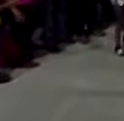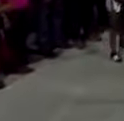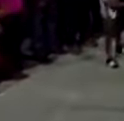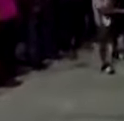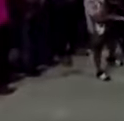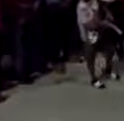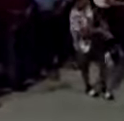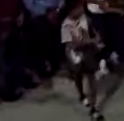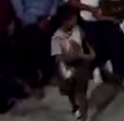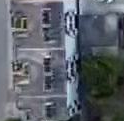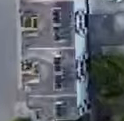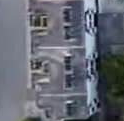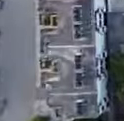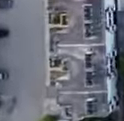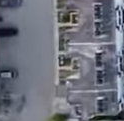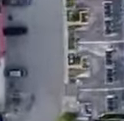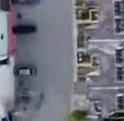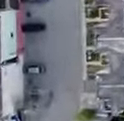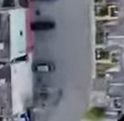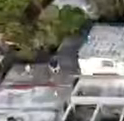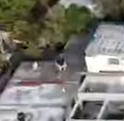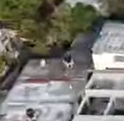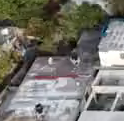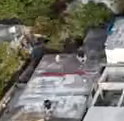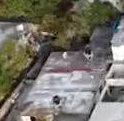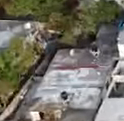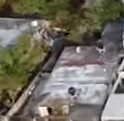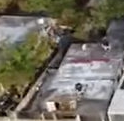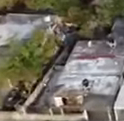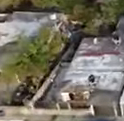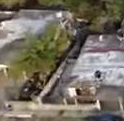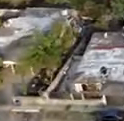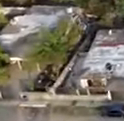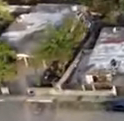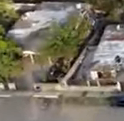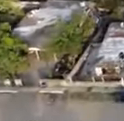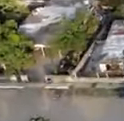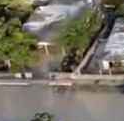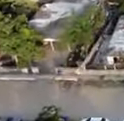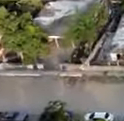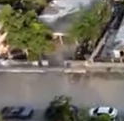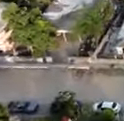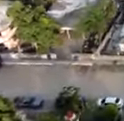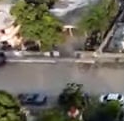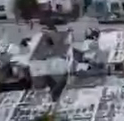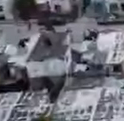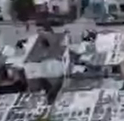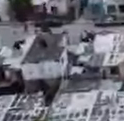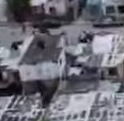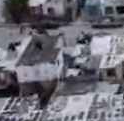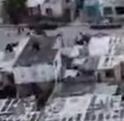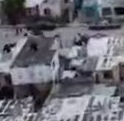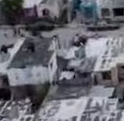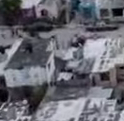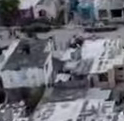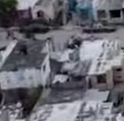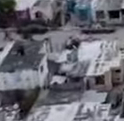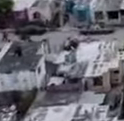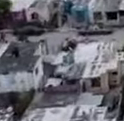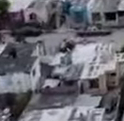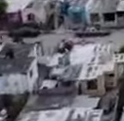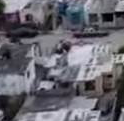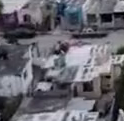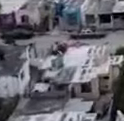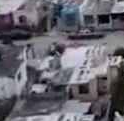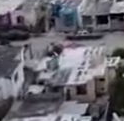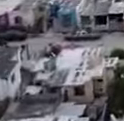concreto hidráulico en el ejido Francisco I. Madero y municipios libres con millonaria inversión y supervisión de construcción de